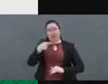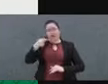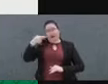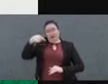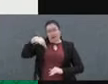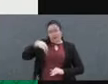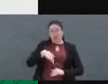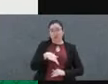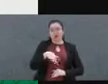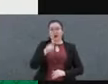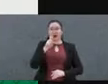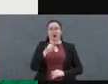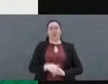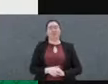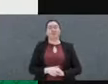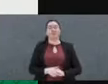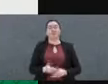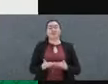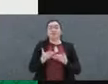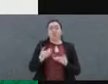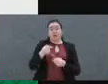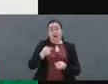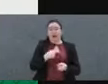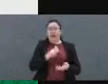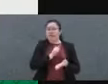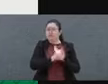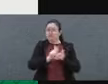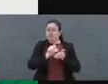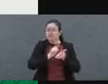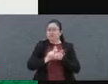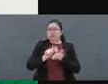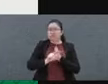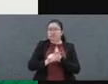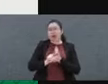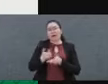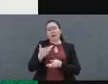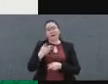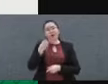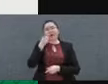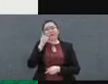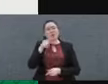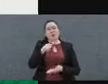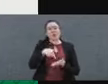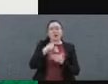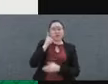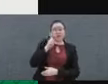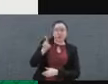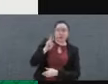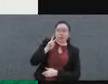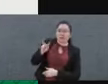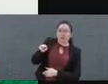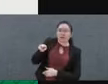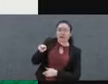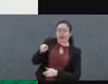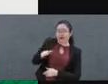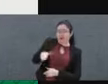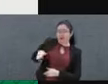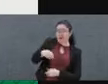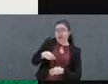desinfectada con hipoclorito de sodio se toma con las bombas que tienen a su lado derecho y que